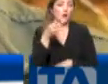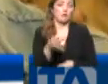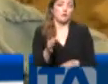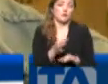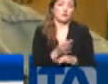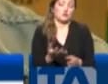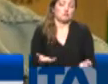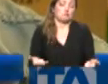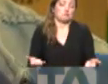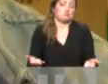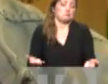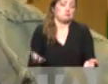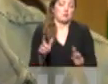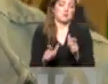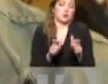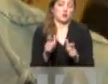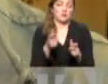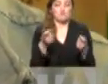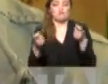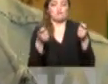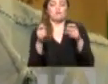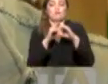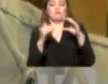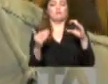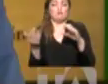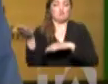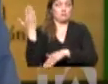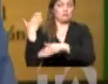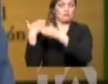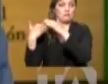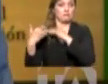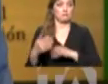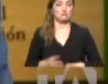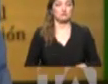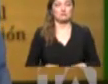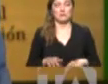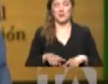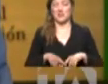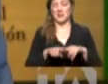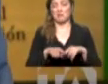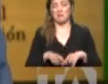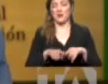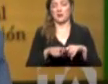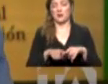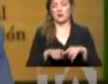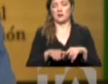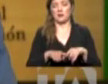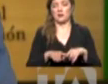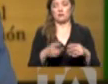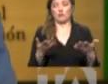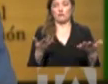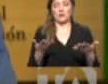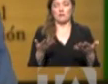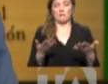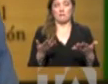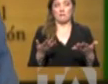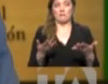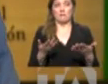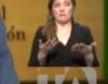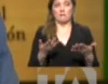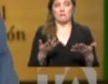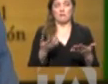funciones de quienes estuvieron frente al Consejo Nacional Electoral en ese momento. Dependerá mucho de las declaraciones existentes, de todos